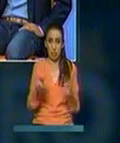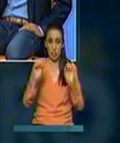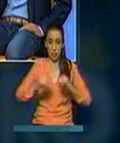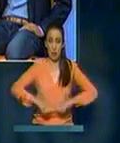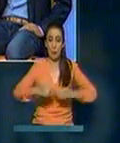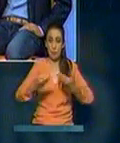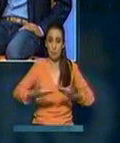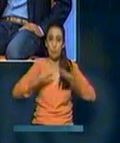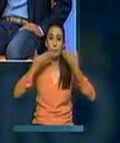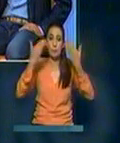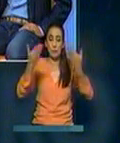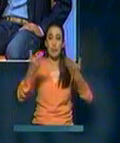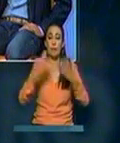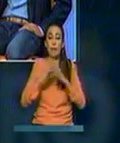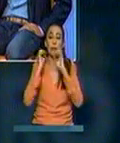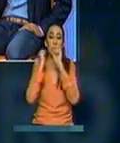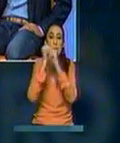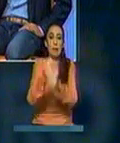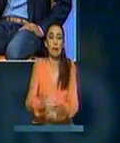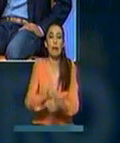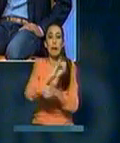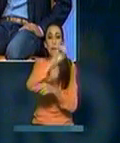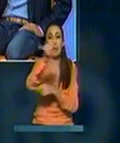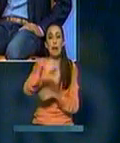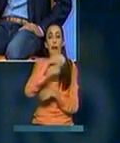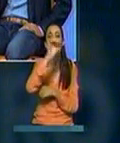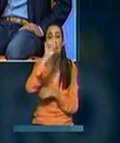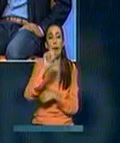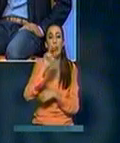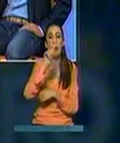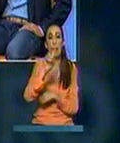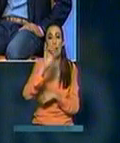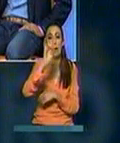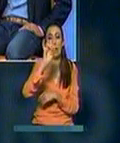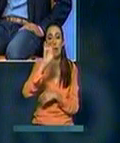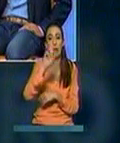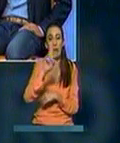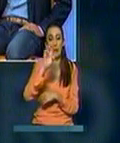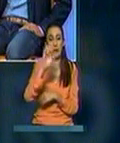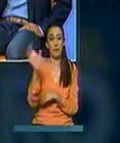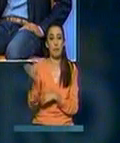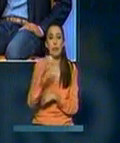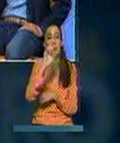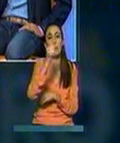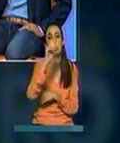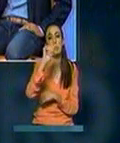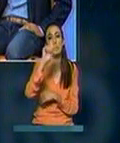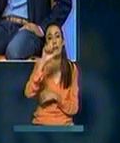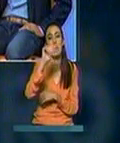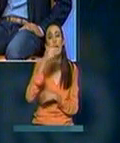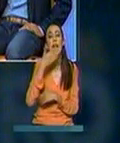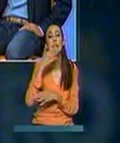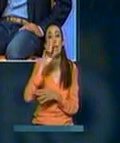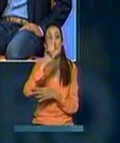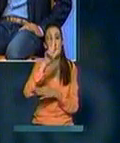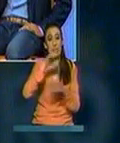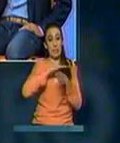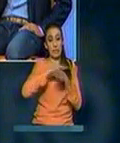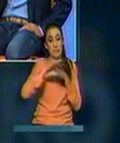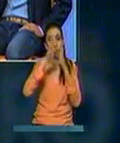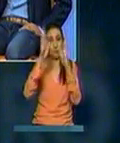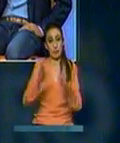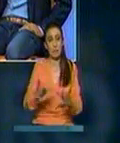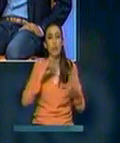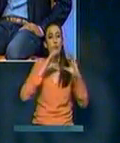Javier Salas, fundador y gerente de la cervecería Sabay. Con los tres, con nuestros tres invitados, conversaremos en los siguientes